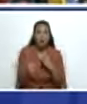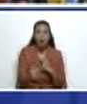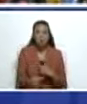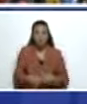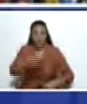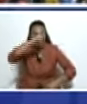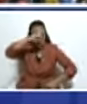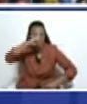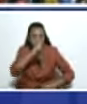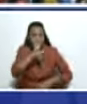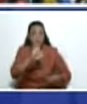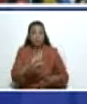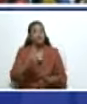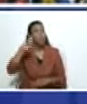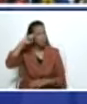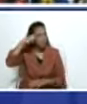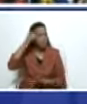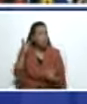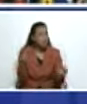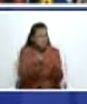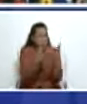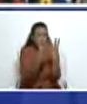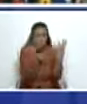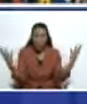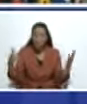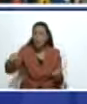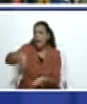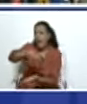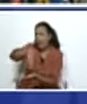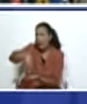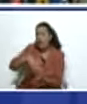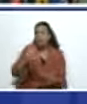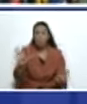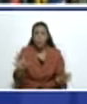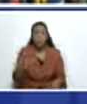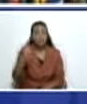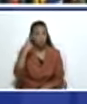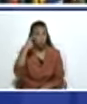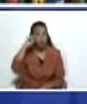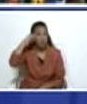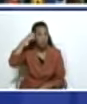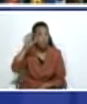Ahí estuvieron, yo recuerdo, Freddy, Diosdado, compañero,